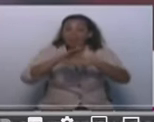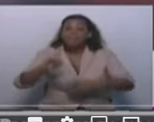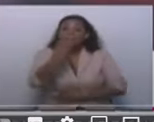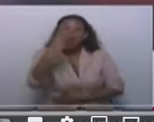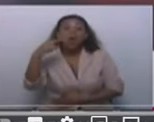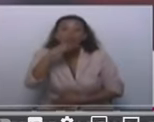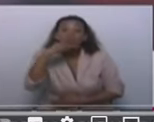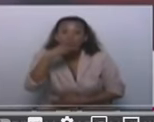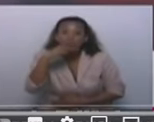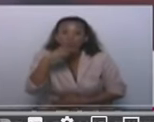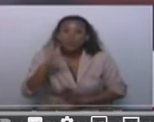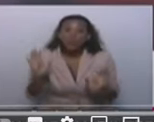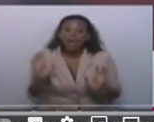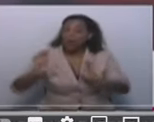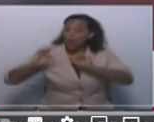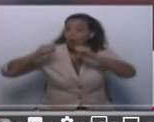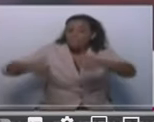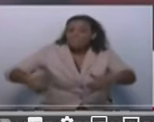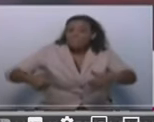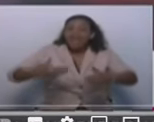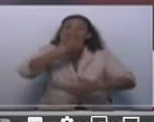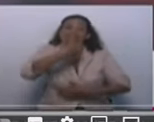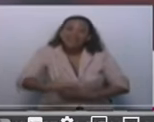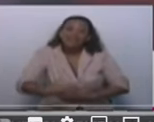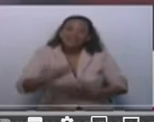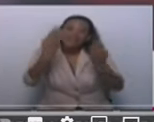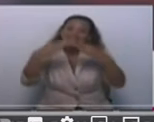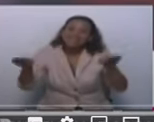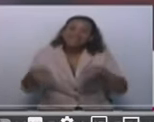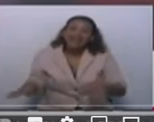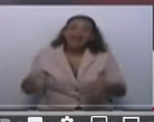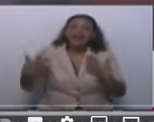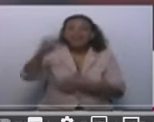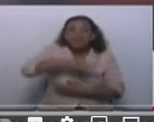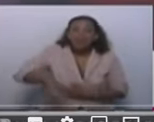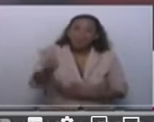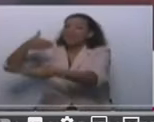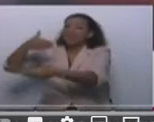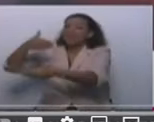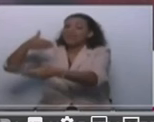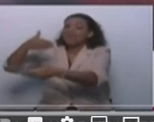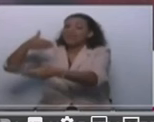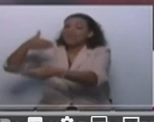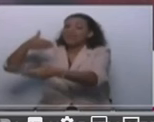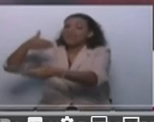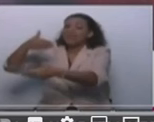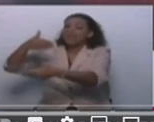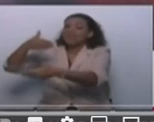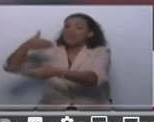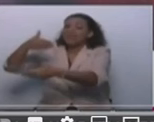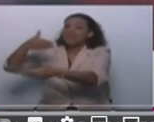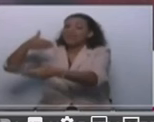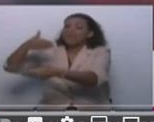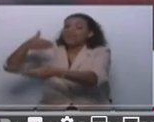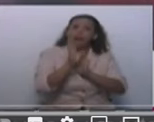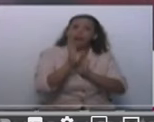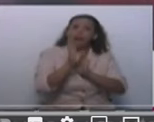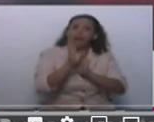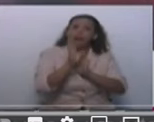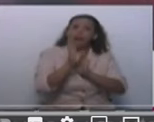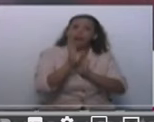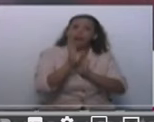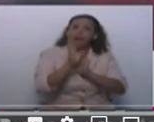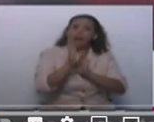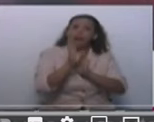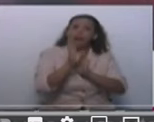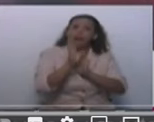1 de octubre, arrancaron las Navidades en Venezuela. Fíjate, la mano también. Y